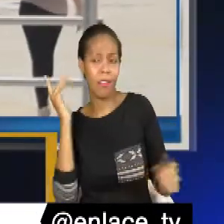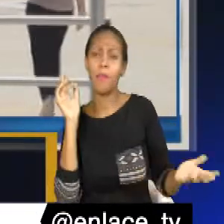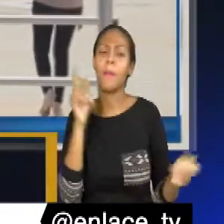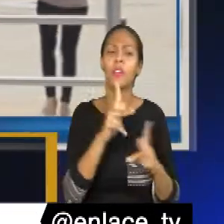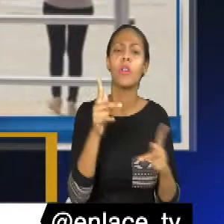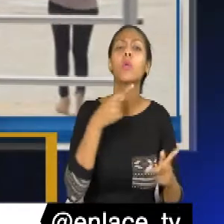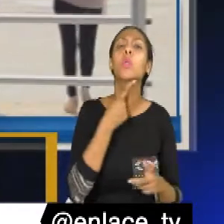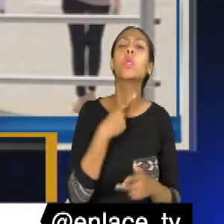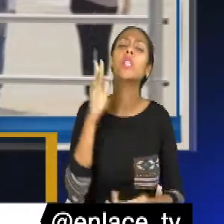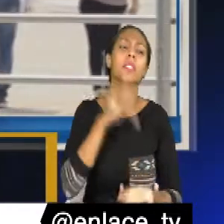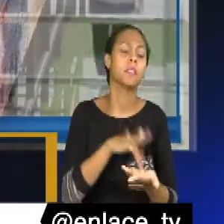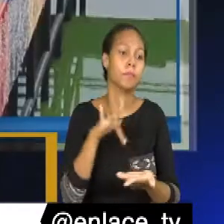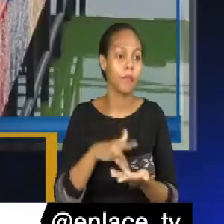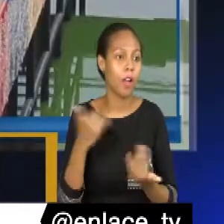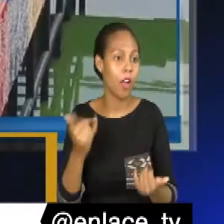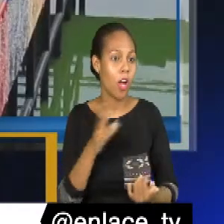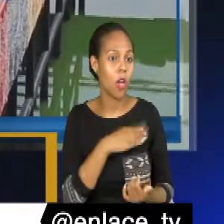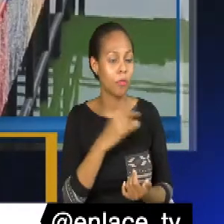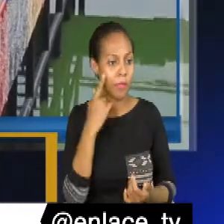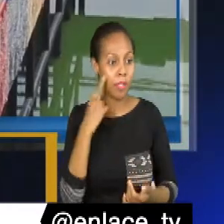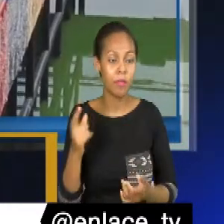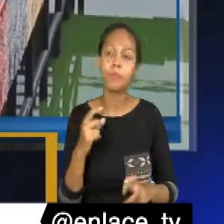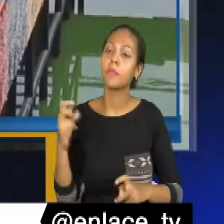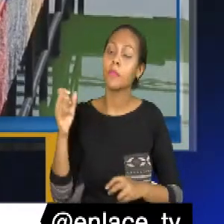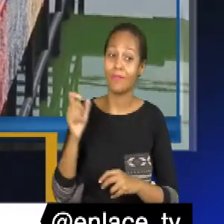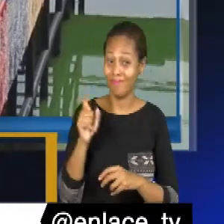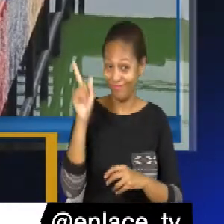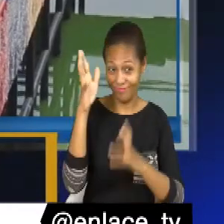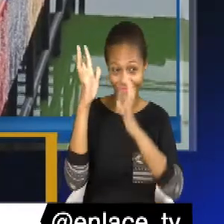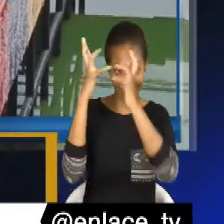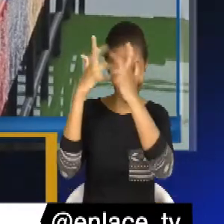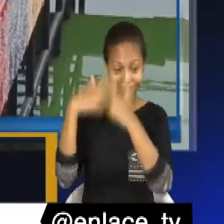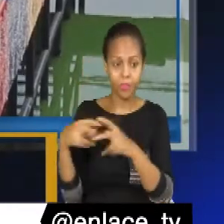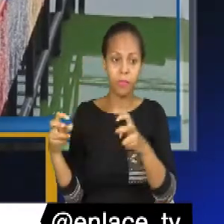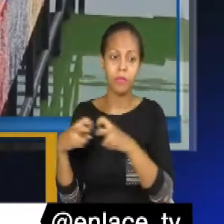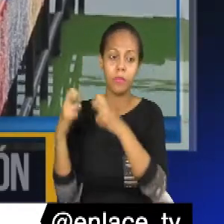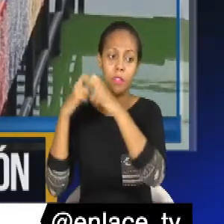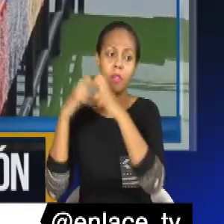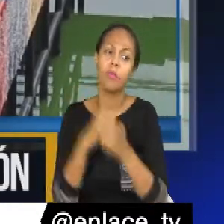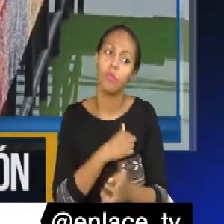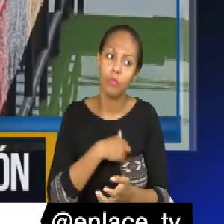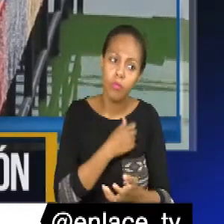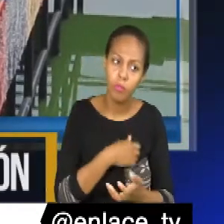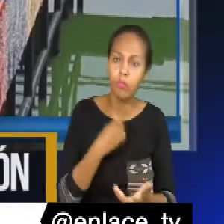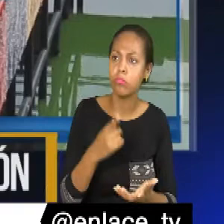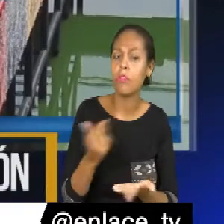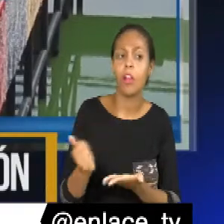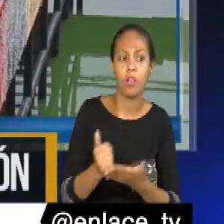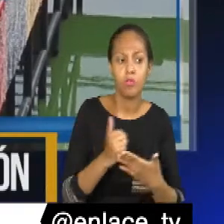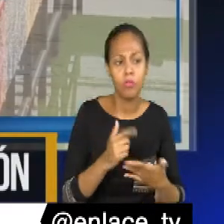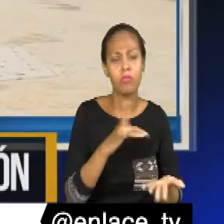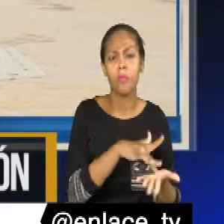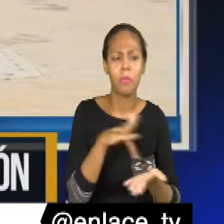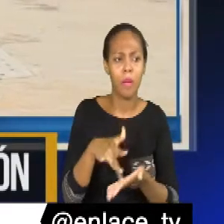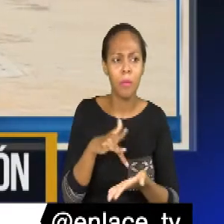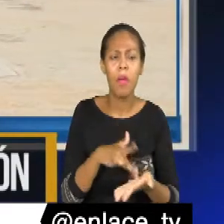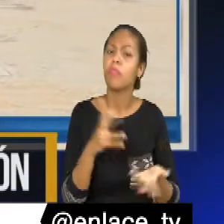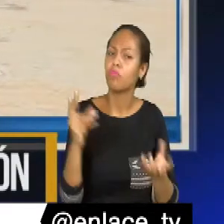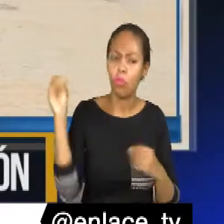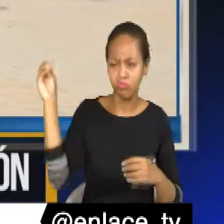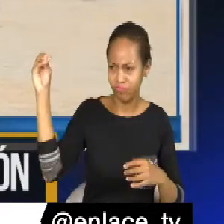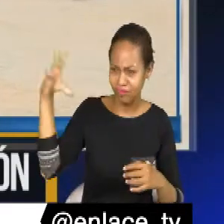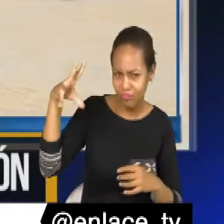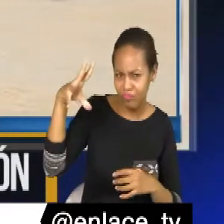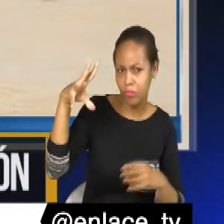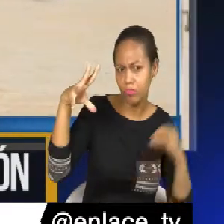con la Electrificadora, revisando en qué nos puede colaborar, qué puntos hay que necesitan más iluminación y poder darle